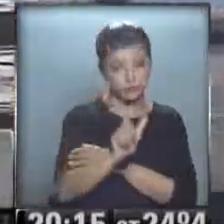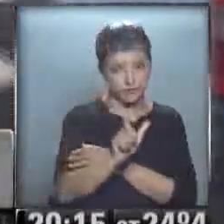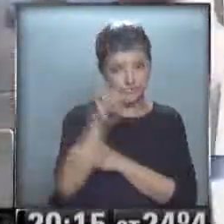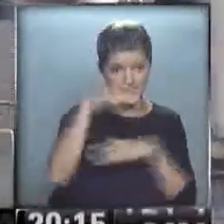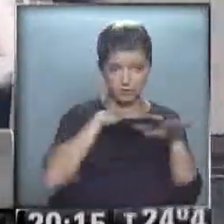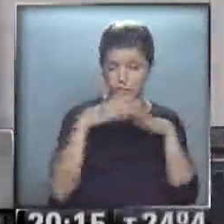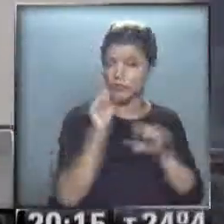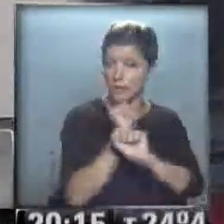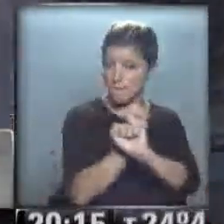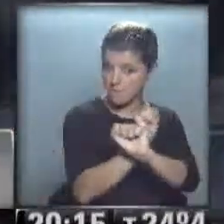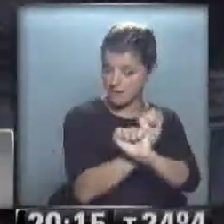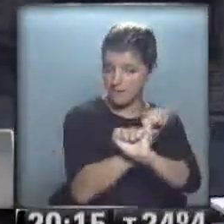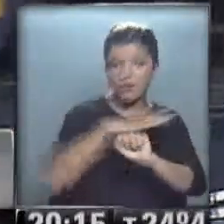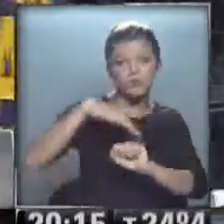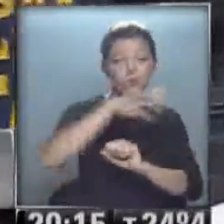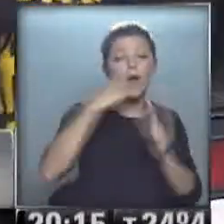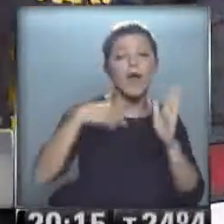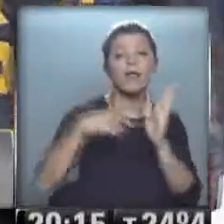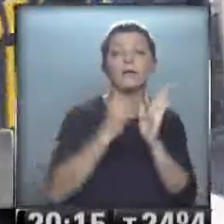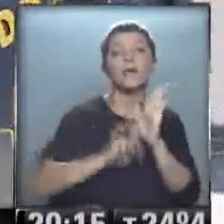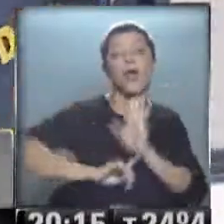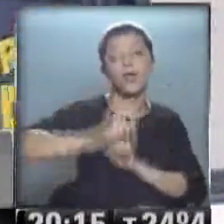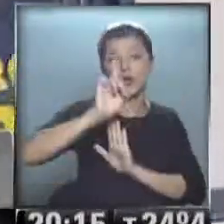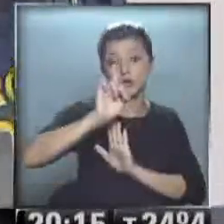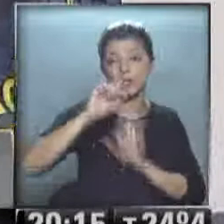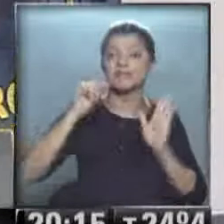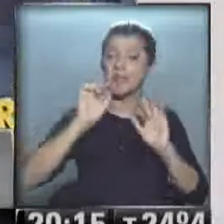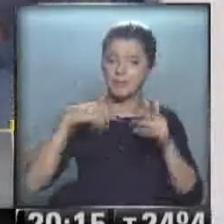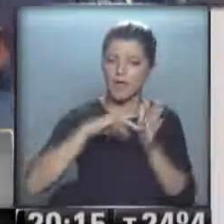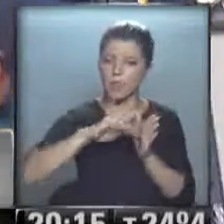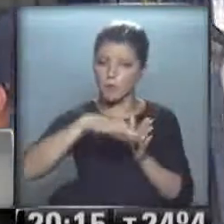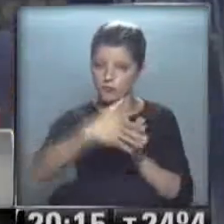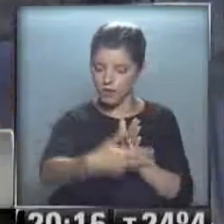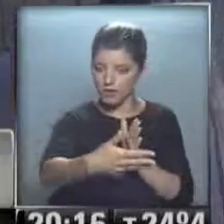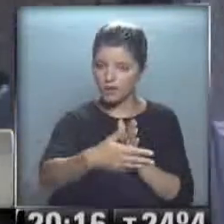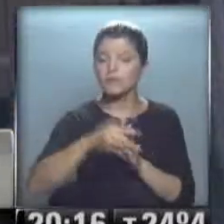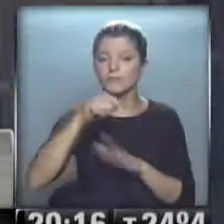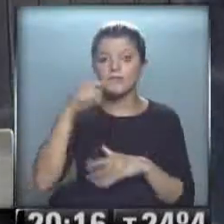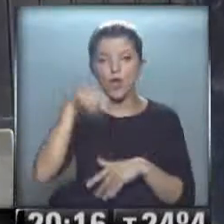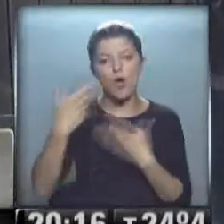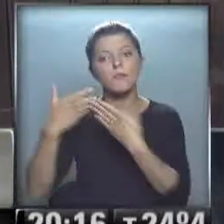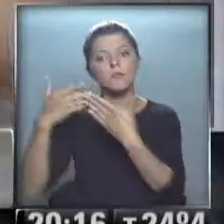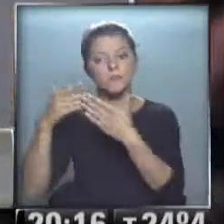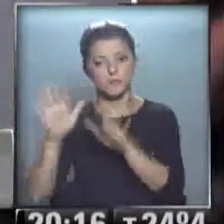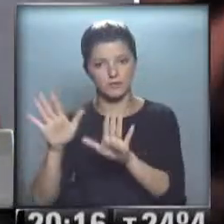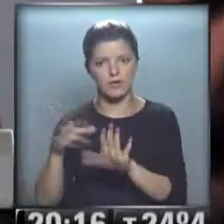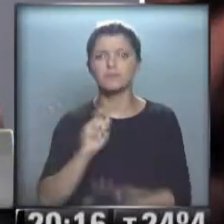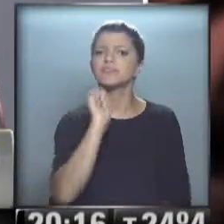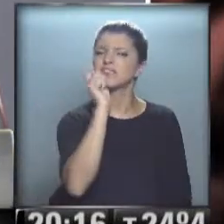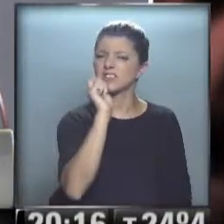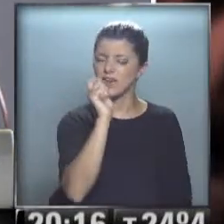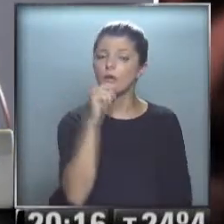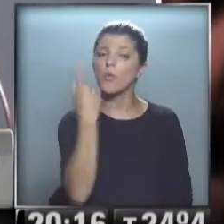antidroga realizados en las zonas norte de la capital federal y el conurbano bonaerense recuperó su libertad. Se trata de una